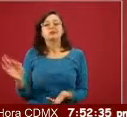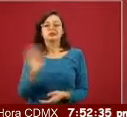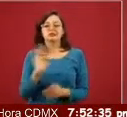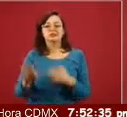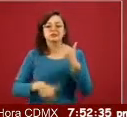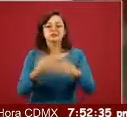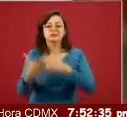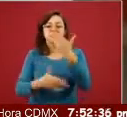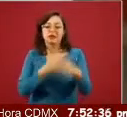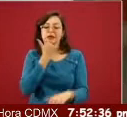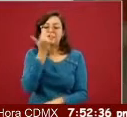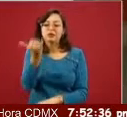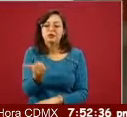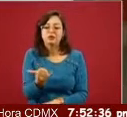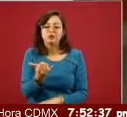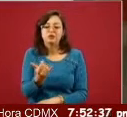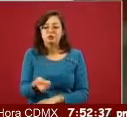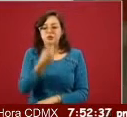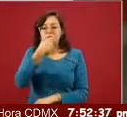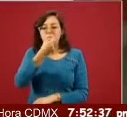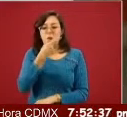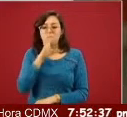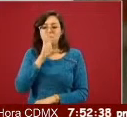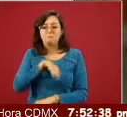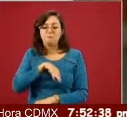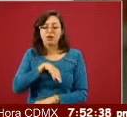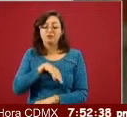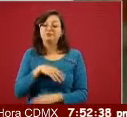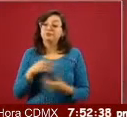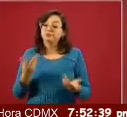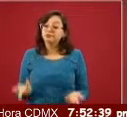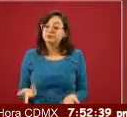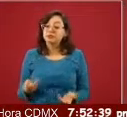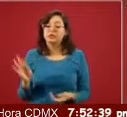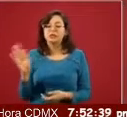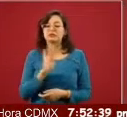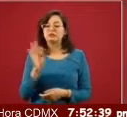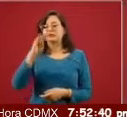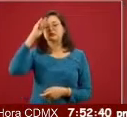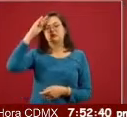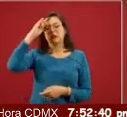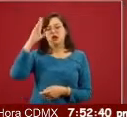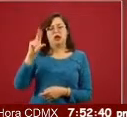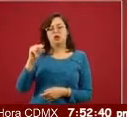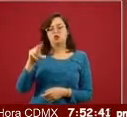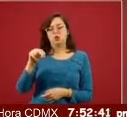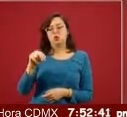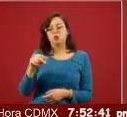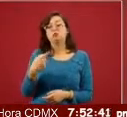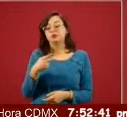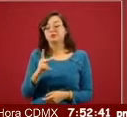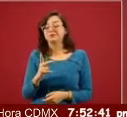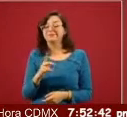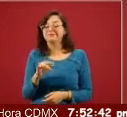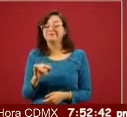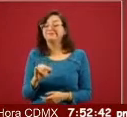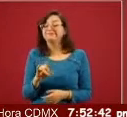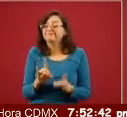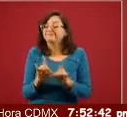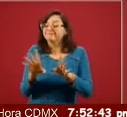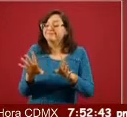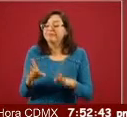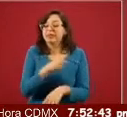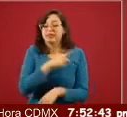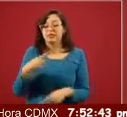en accidentes por un uso inadecuado. Aunque parezca remota la posibilidad, pero eso lo tiene que cuidar COFEPRIS. Y el propio